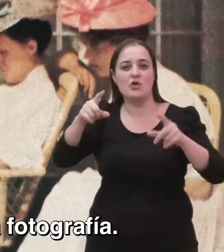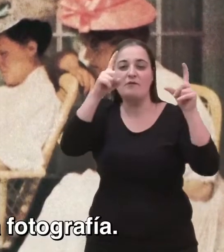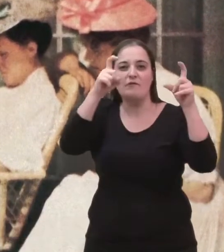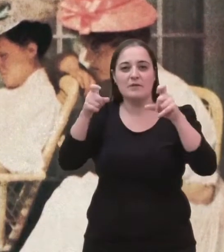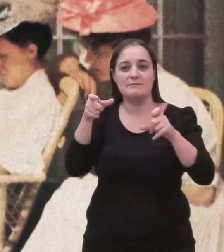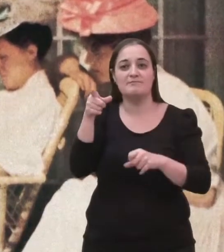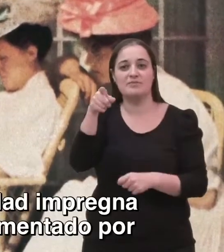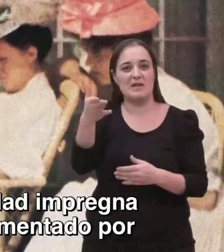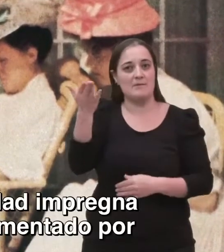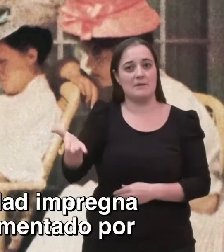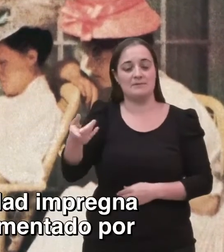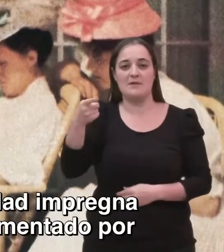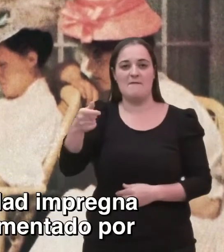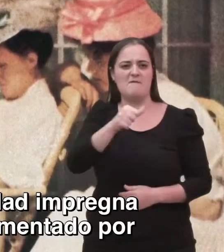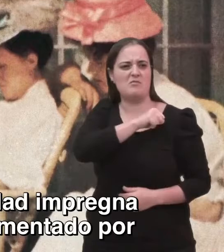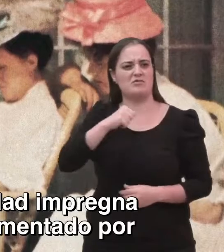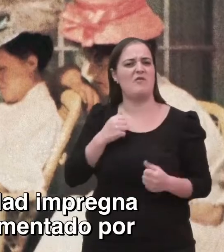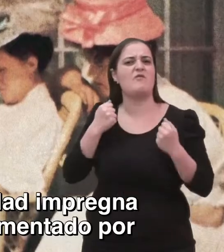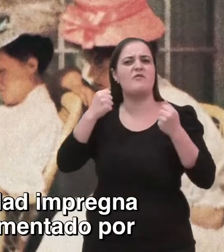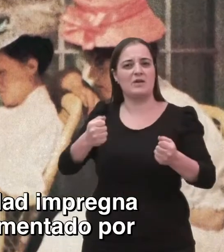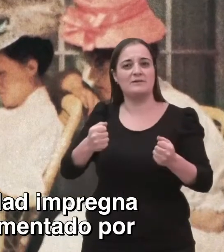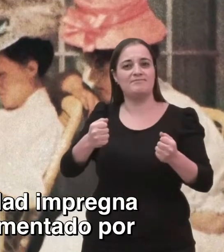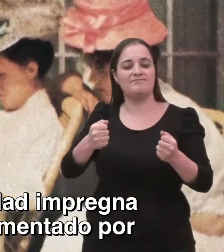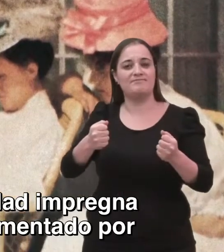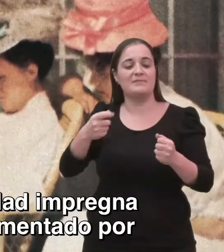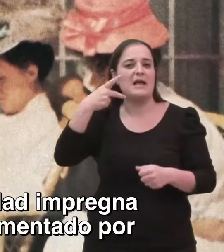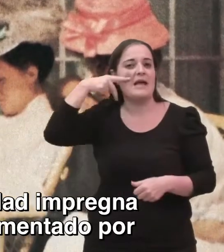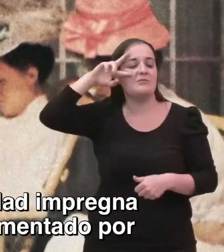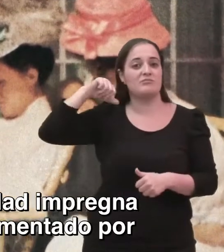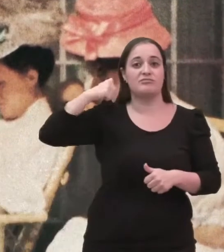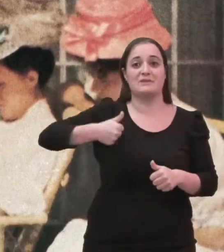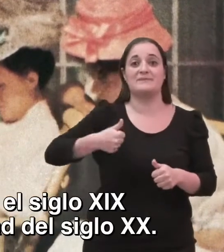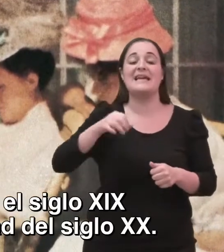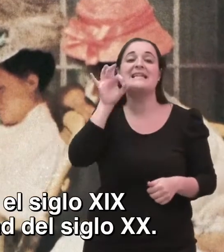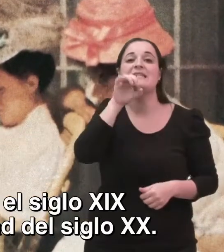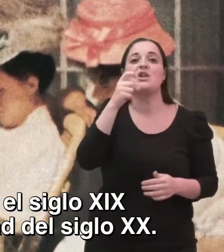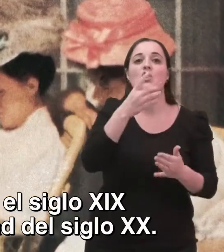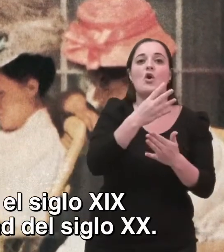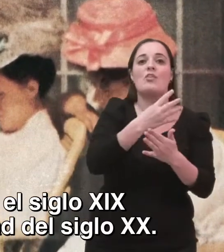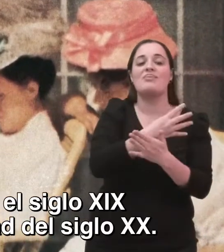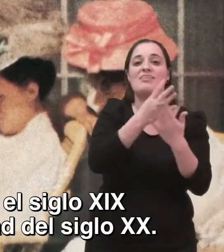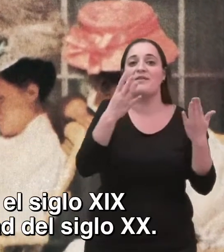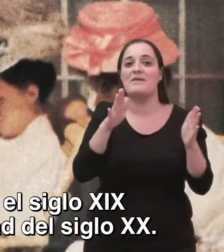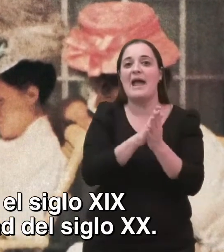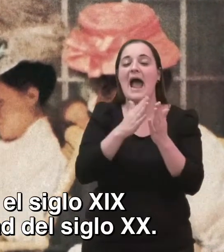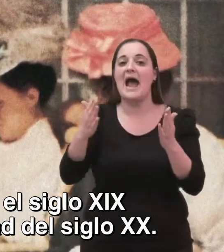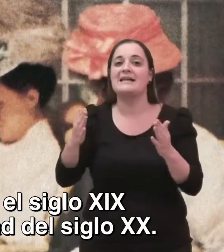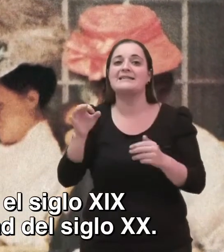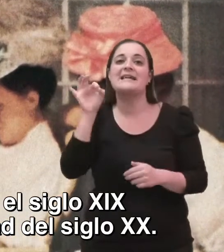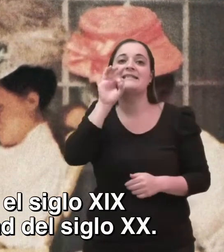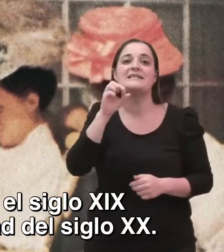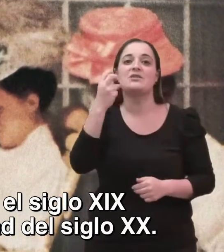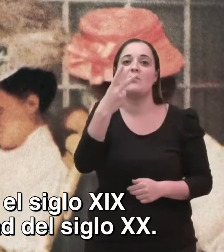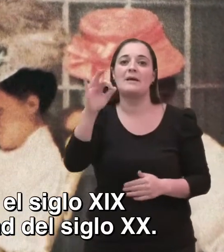fotografía. Su fuerte personalidad impregna el largo viaje experimentado por la fotografía desde el siglo XIX hasta la